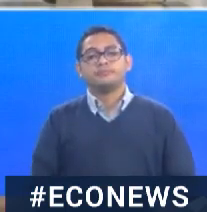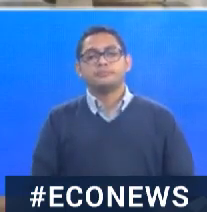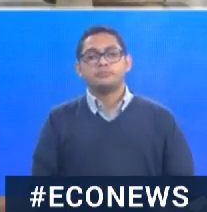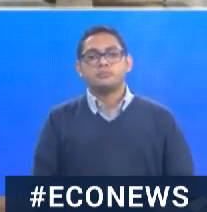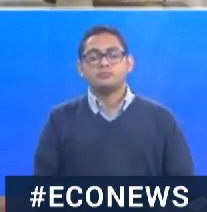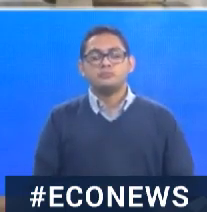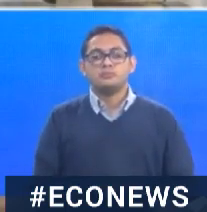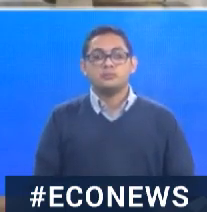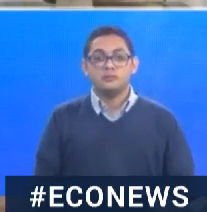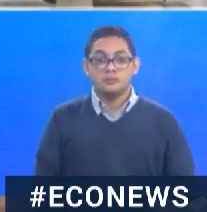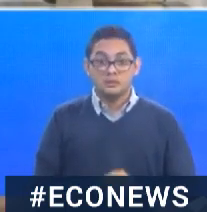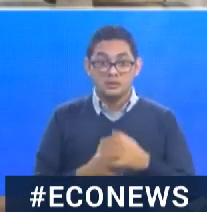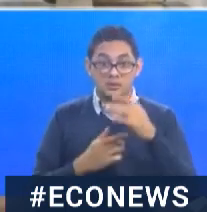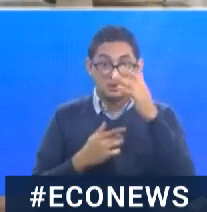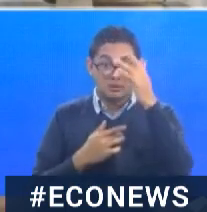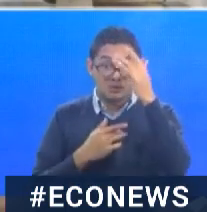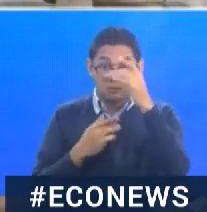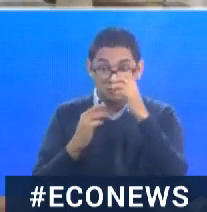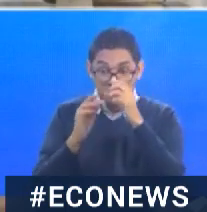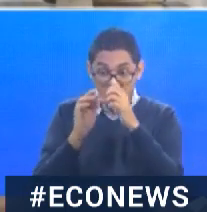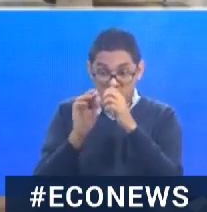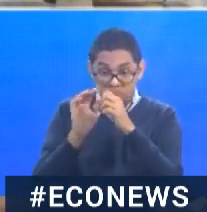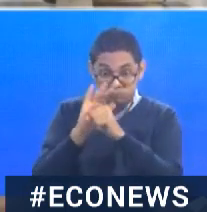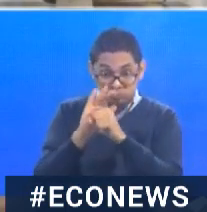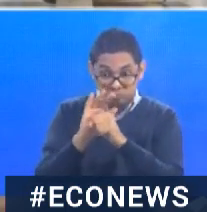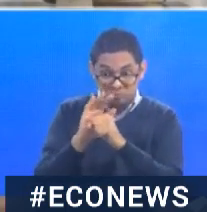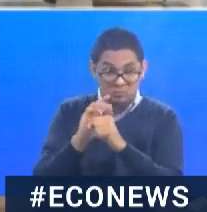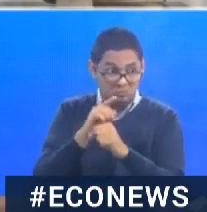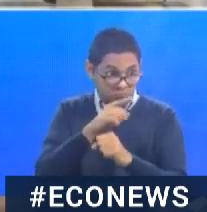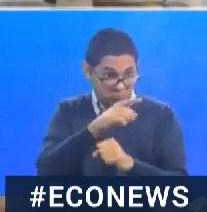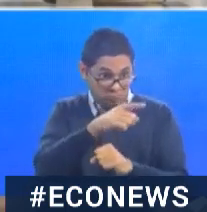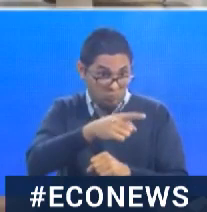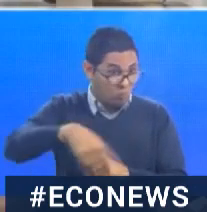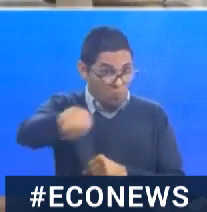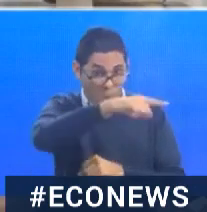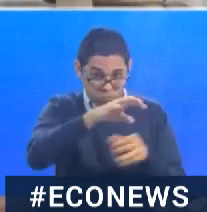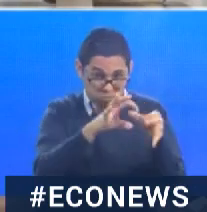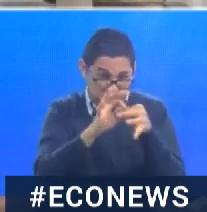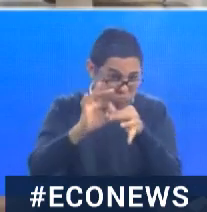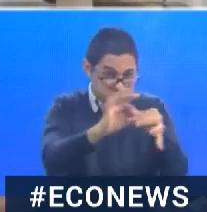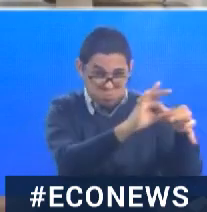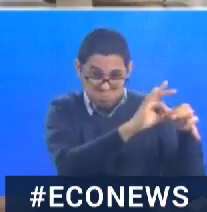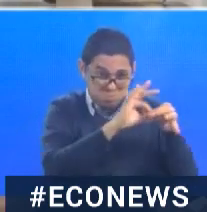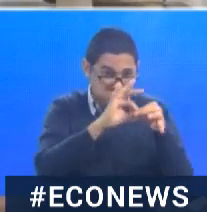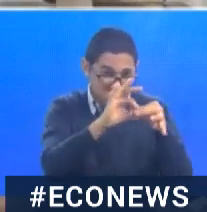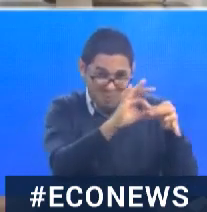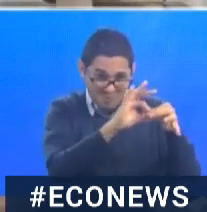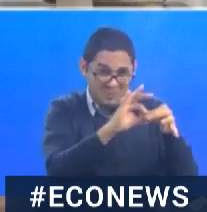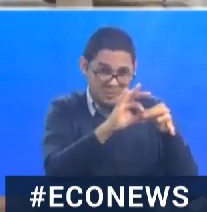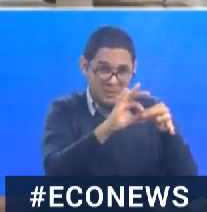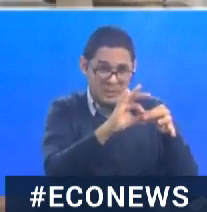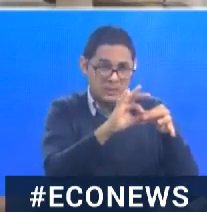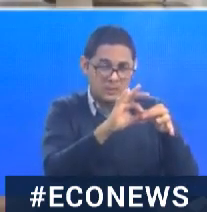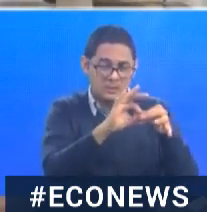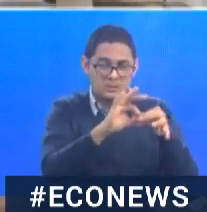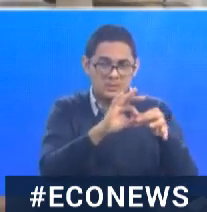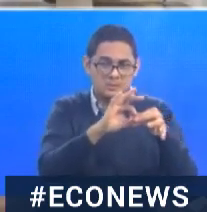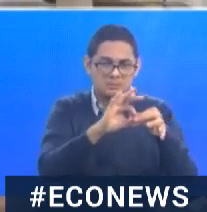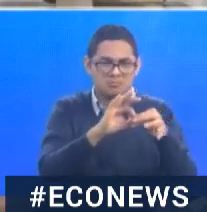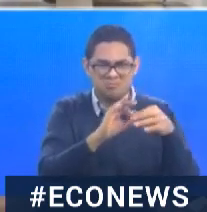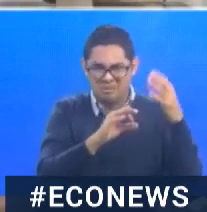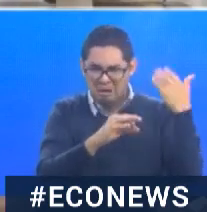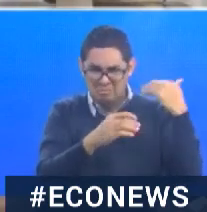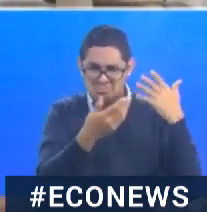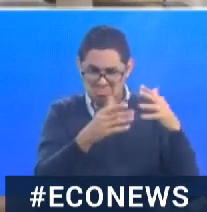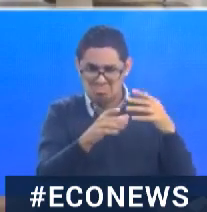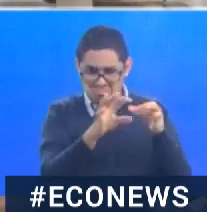Este virus, si nosotros nos unimos, como no hemos unido para otras cosas,